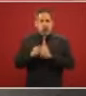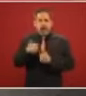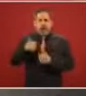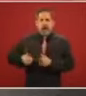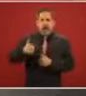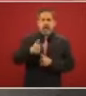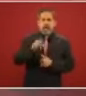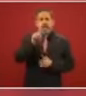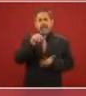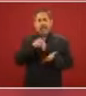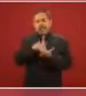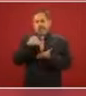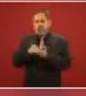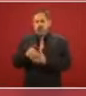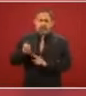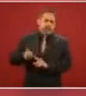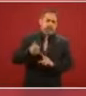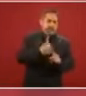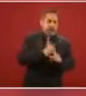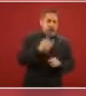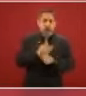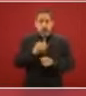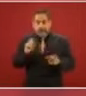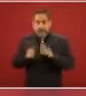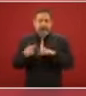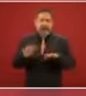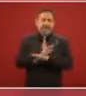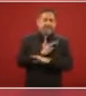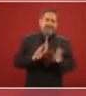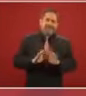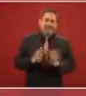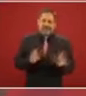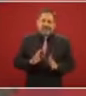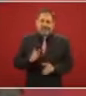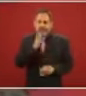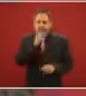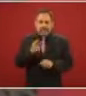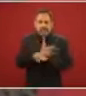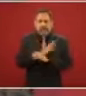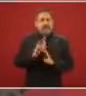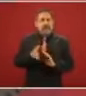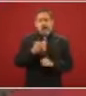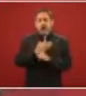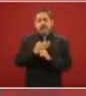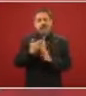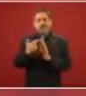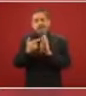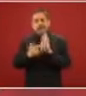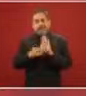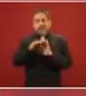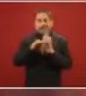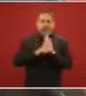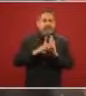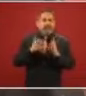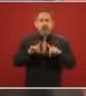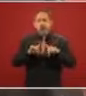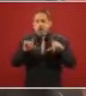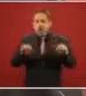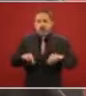ser difícil cambiar porque ya se están elaborando los